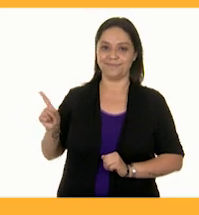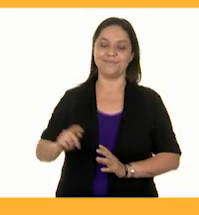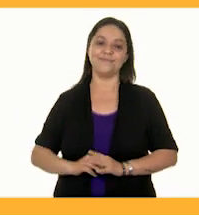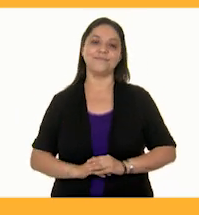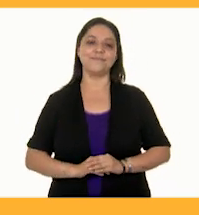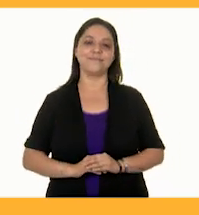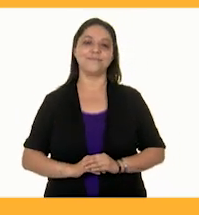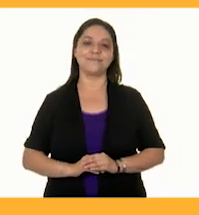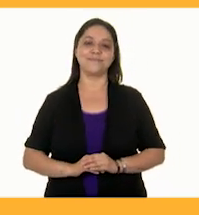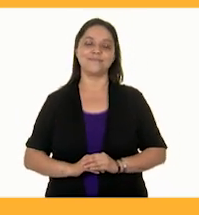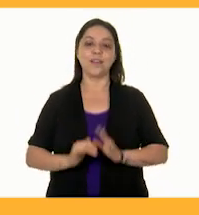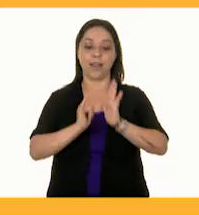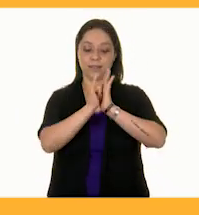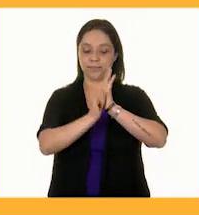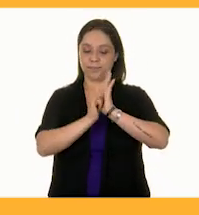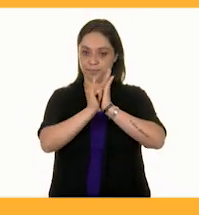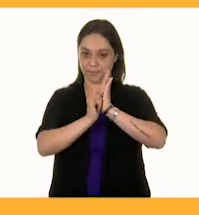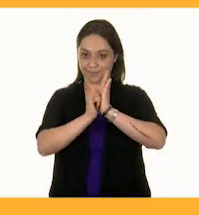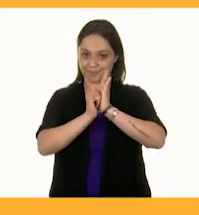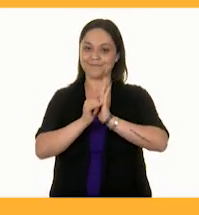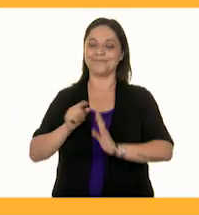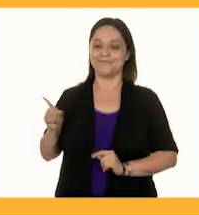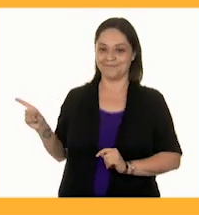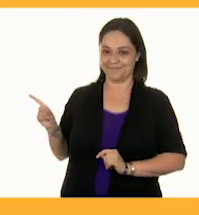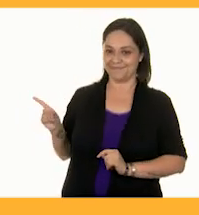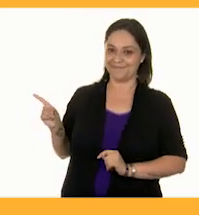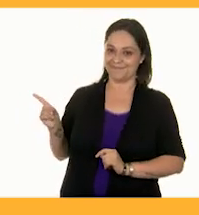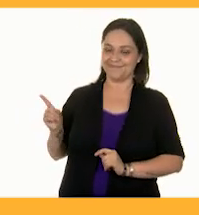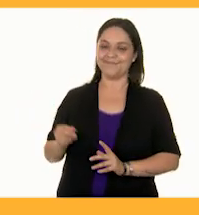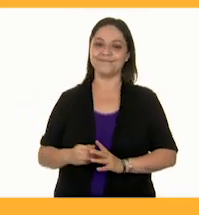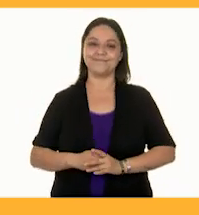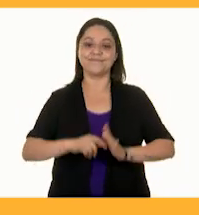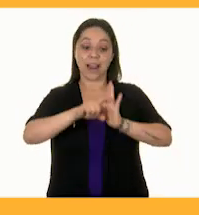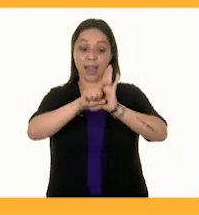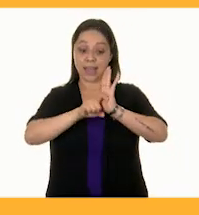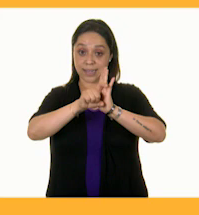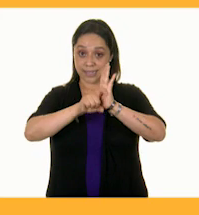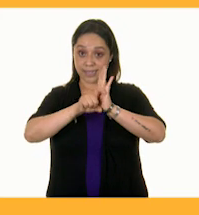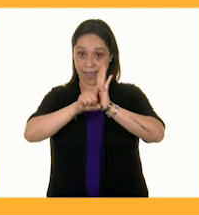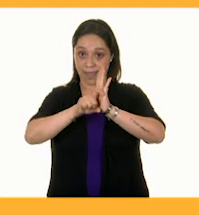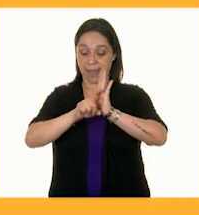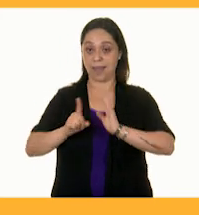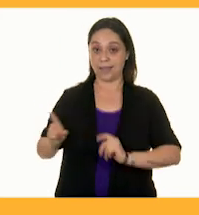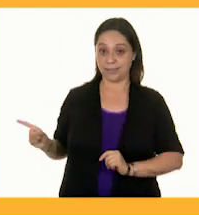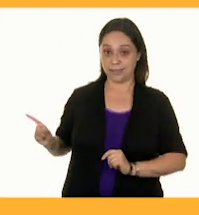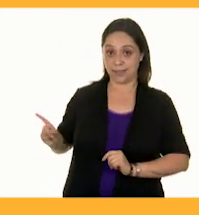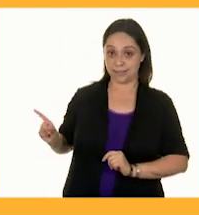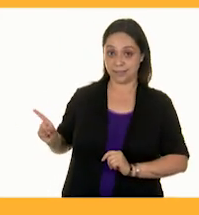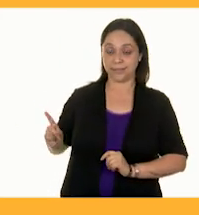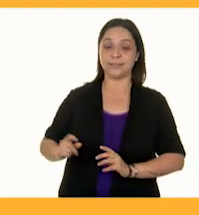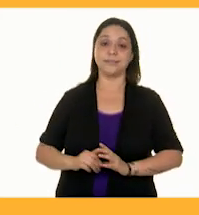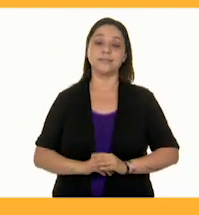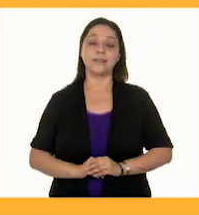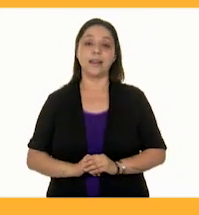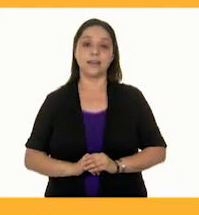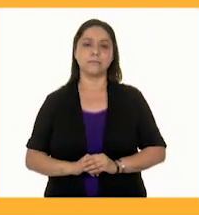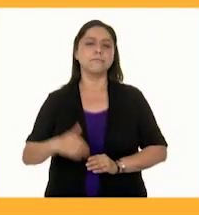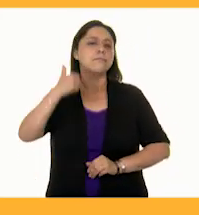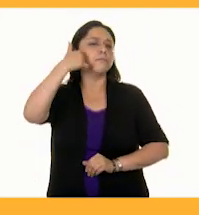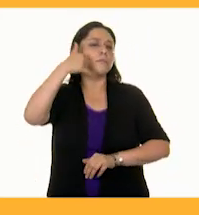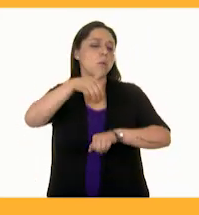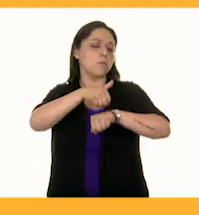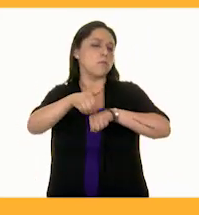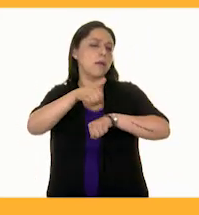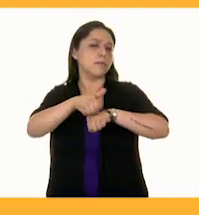@cep-mx. YouTube Canal CEP. Instagram @cep.mx. Teléfonos